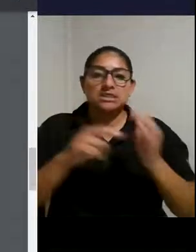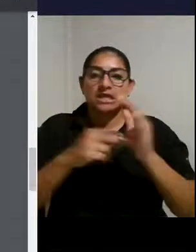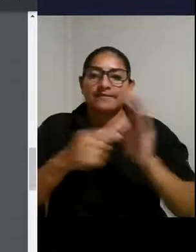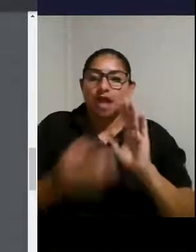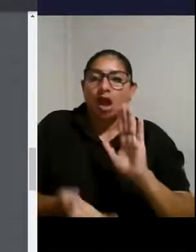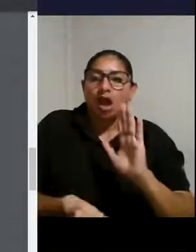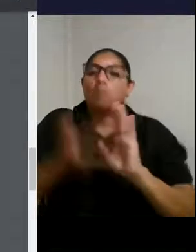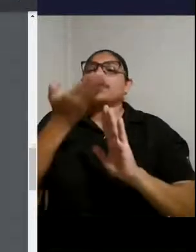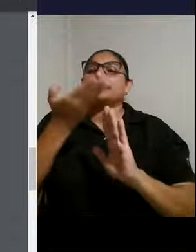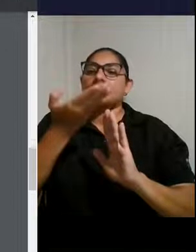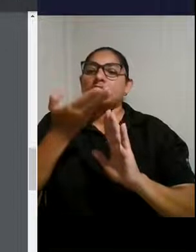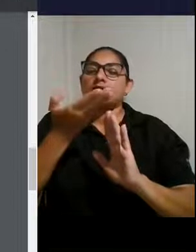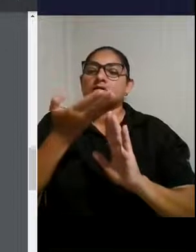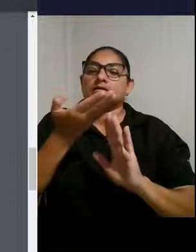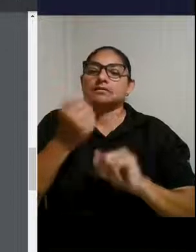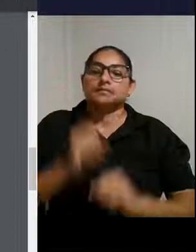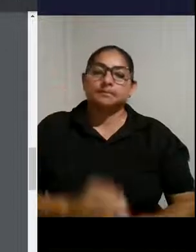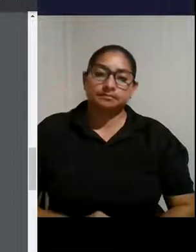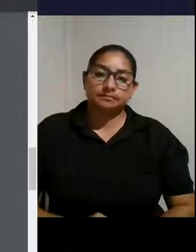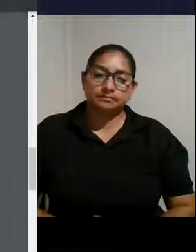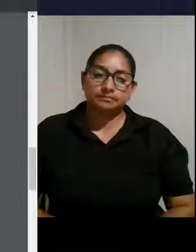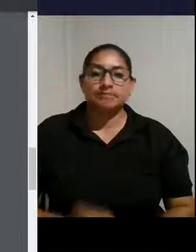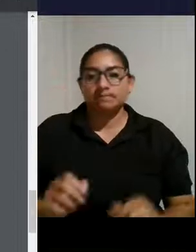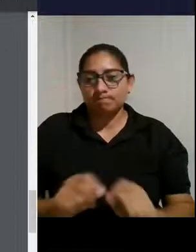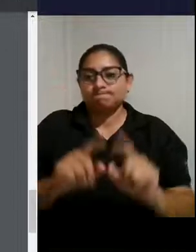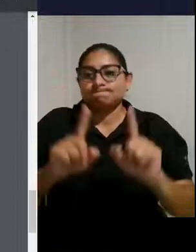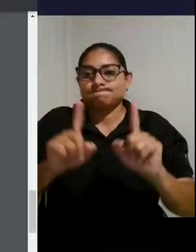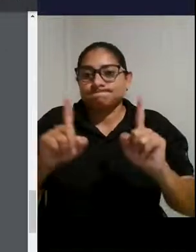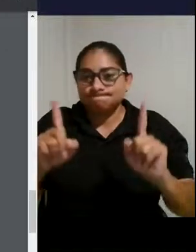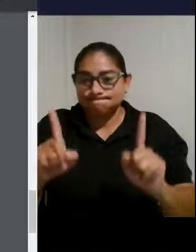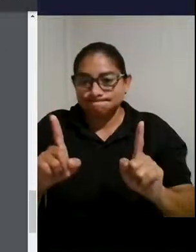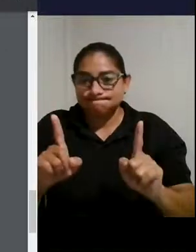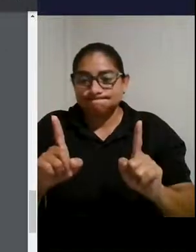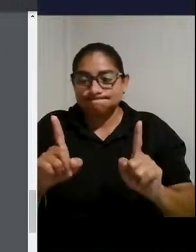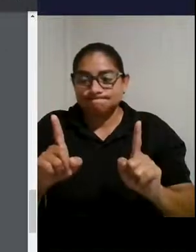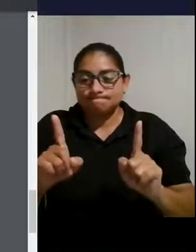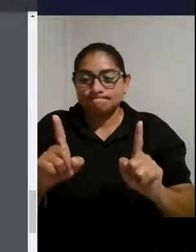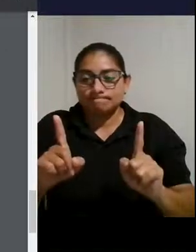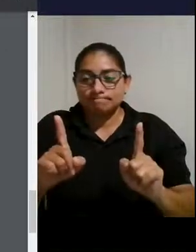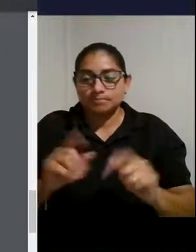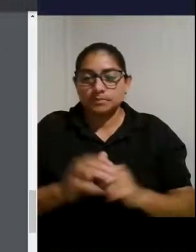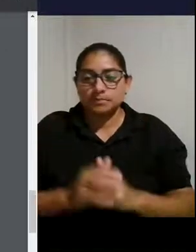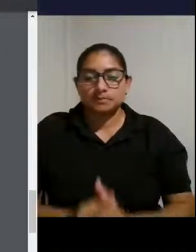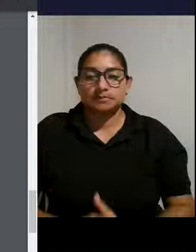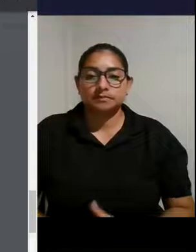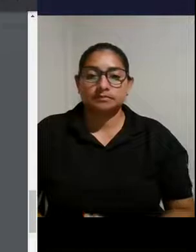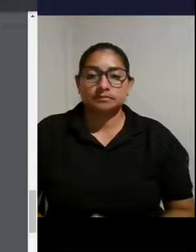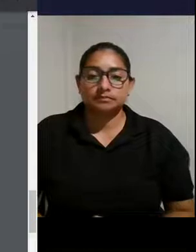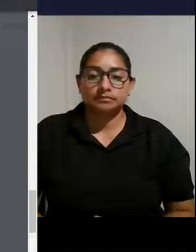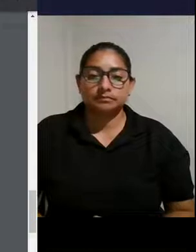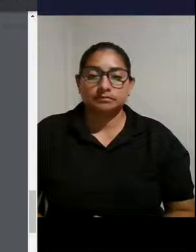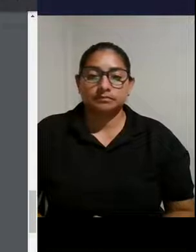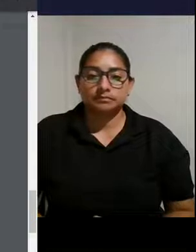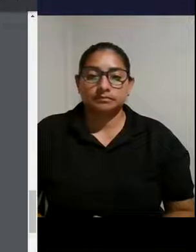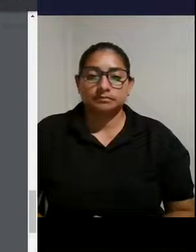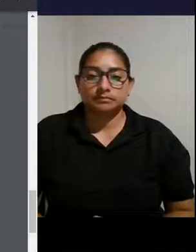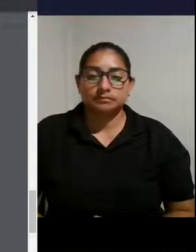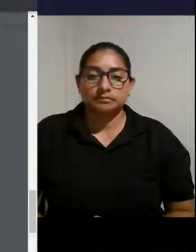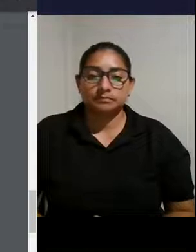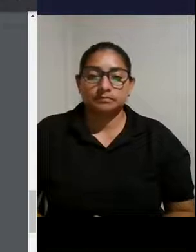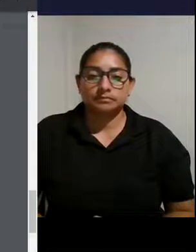eso es lo que nos indica es que vamos a hacer un aumento y vamos a obtener entonces la otra